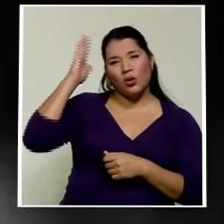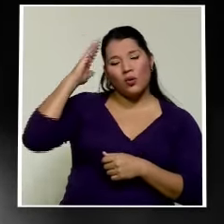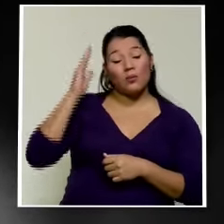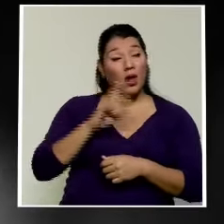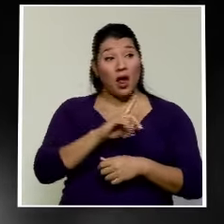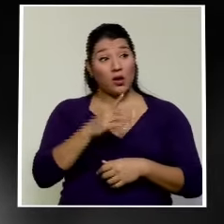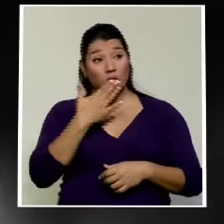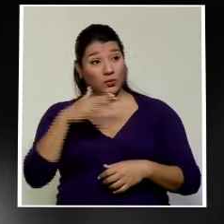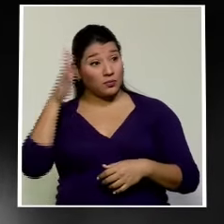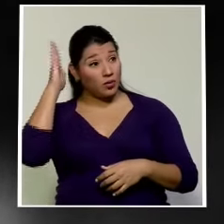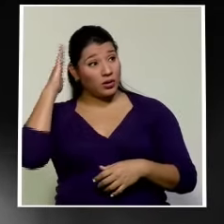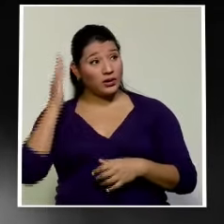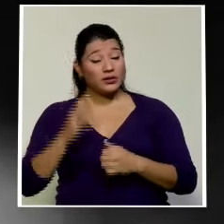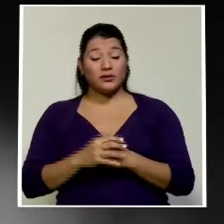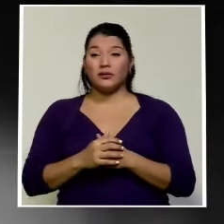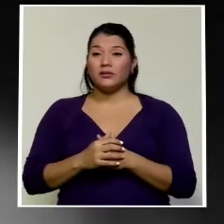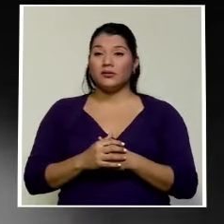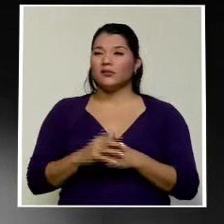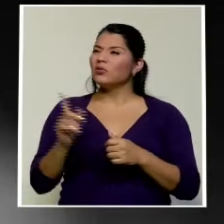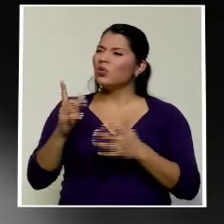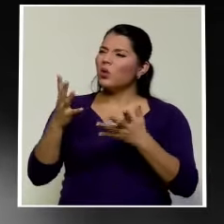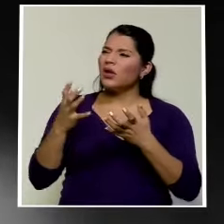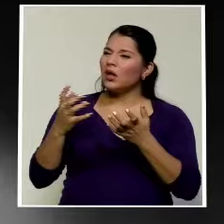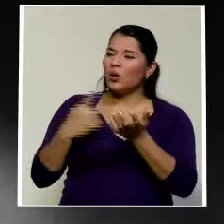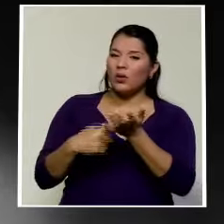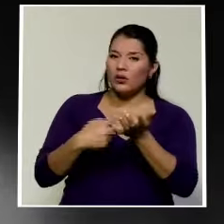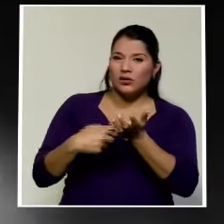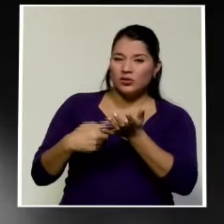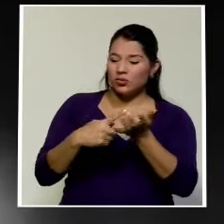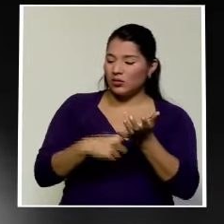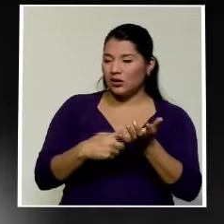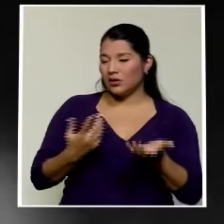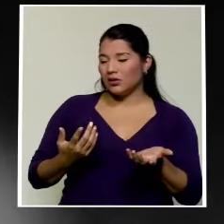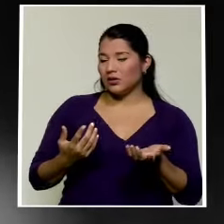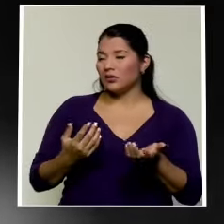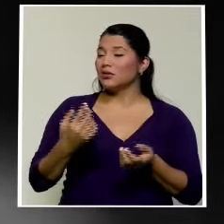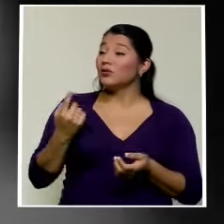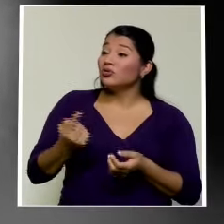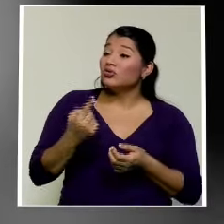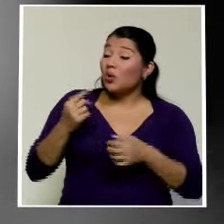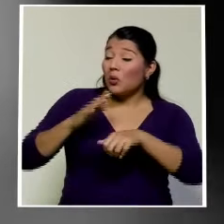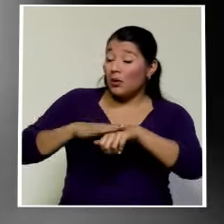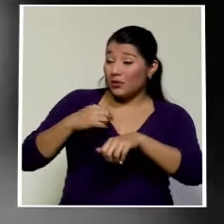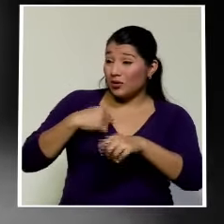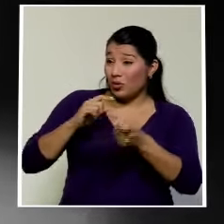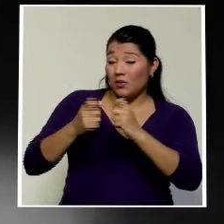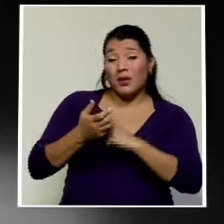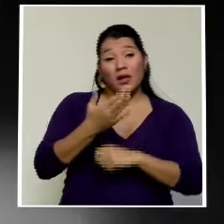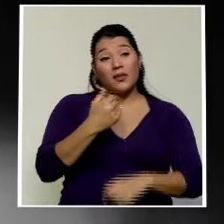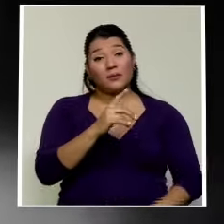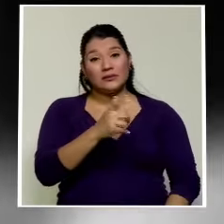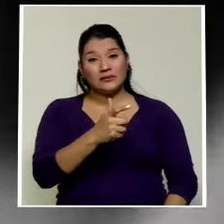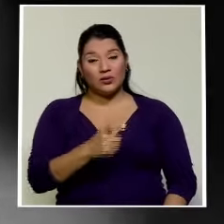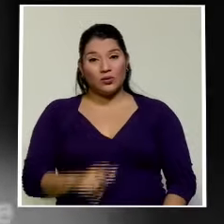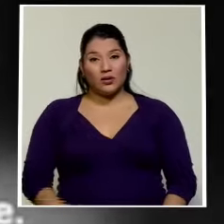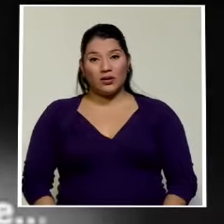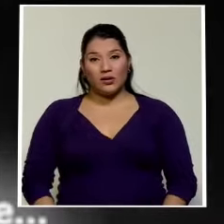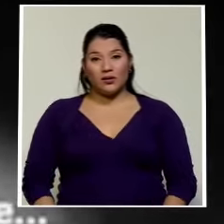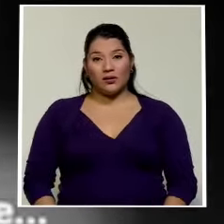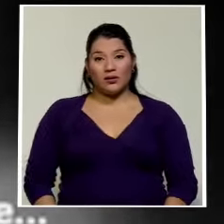hipocresía. No quiero entrar en discusión, nada más, poner el choza, cambiarme, ir Permítame la cédula. Esa hipocresía